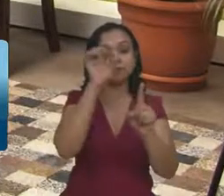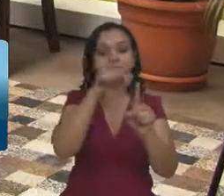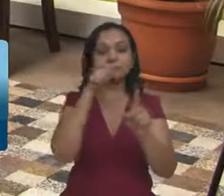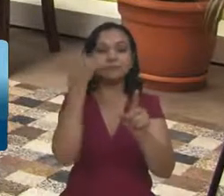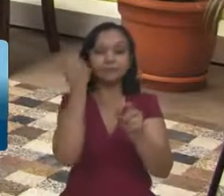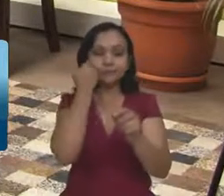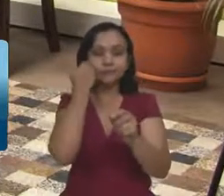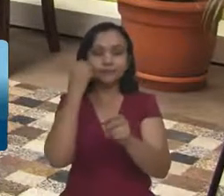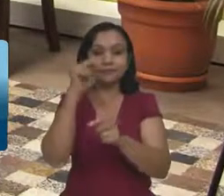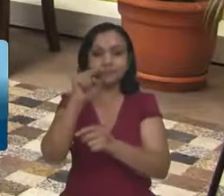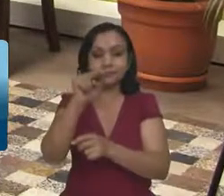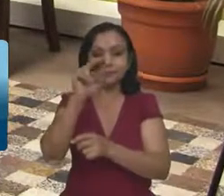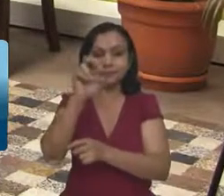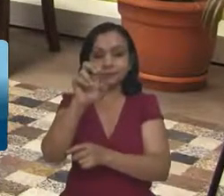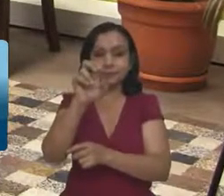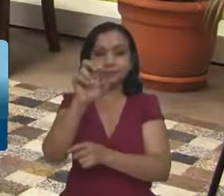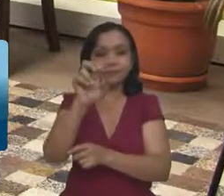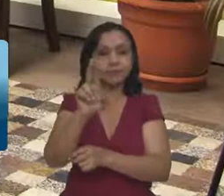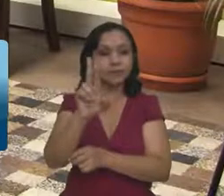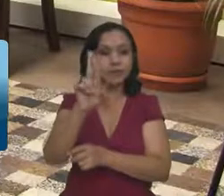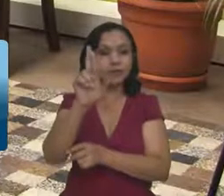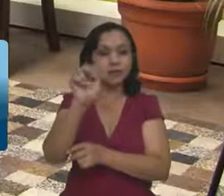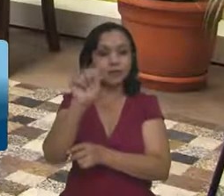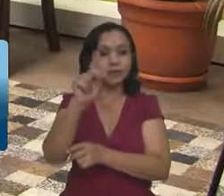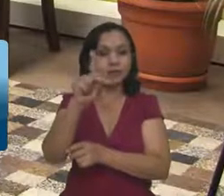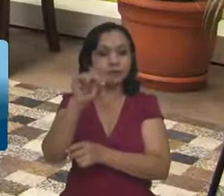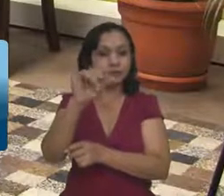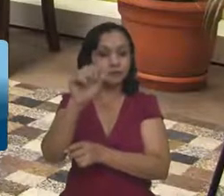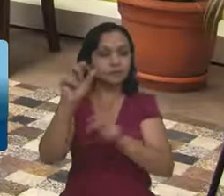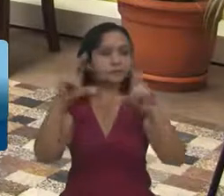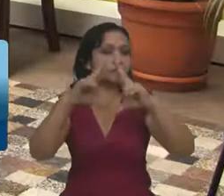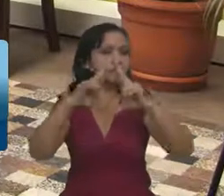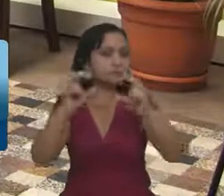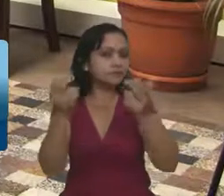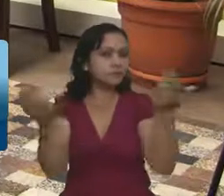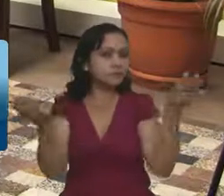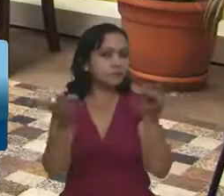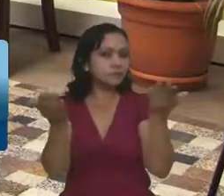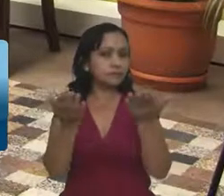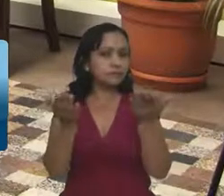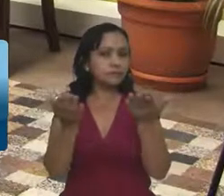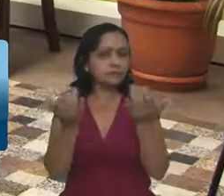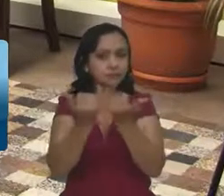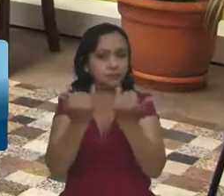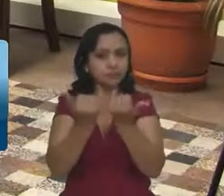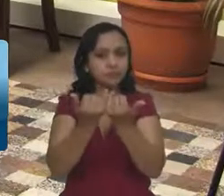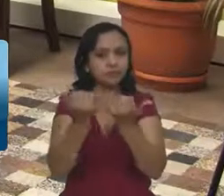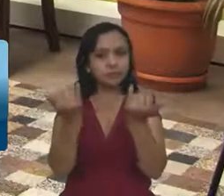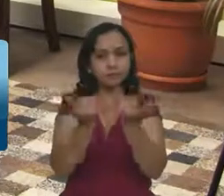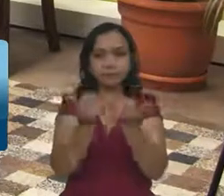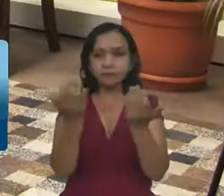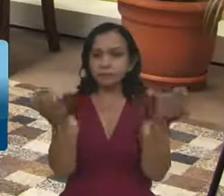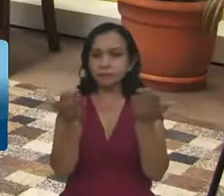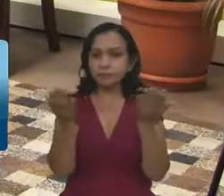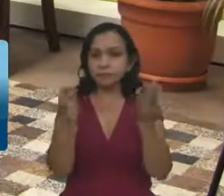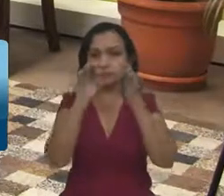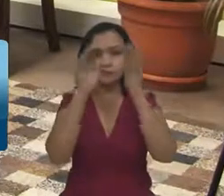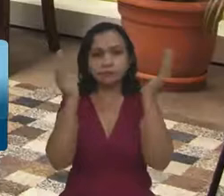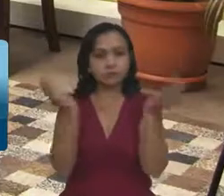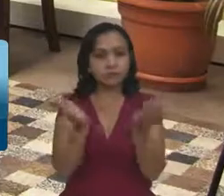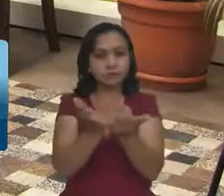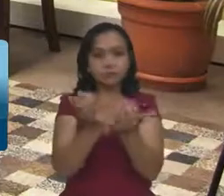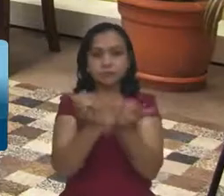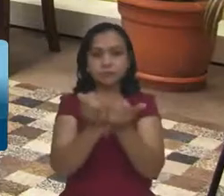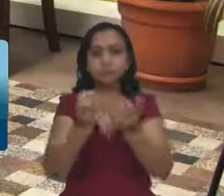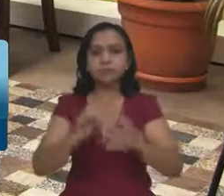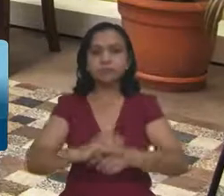presente ante una neuropatía periférica. En el caso de Nicaragua, estos datos también son similares a nivel mundial.